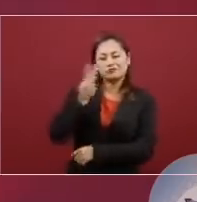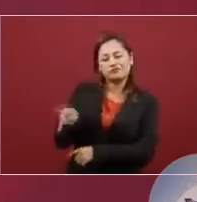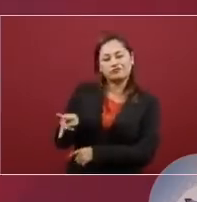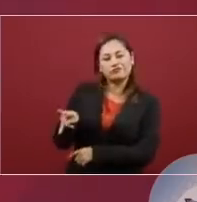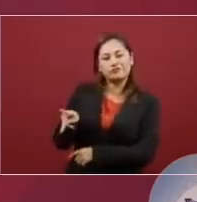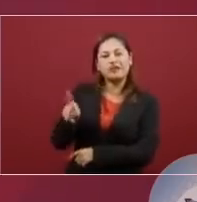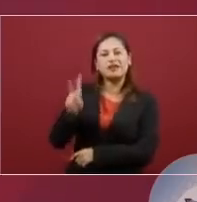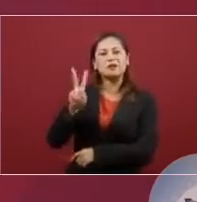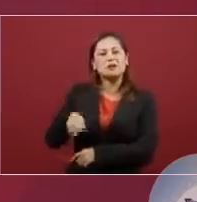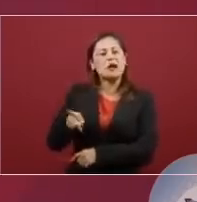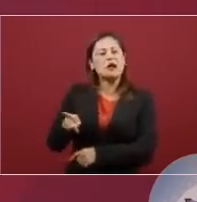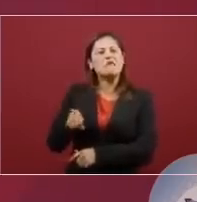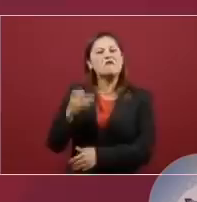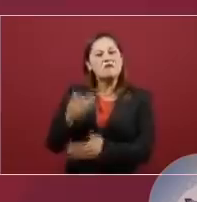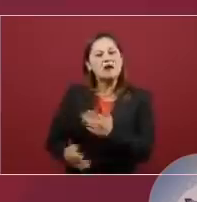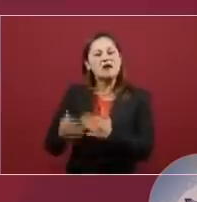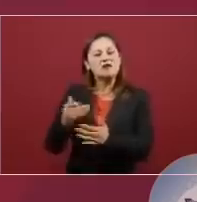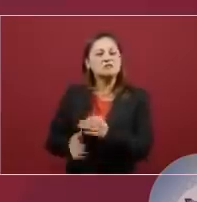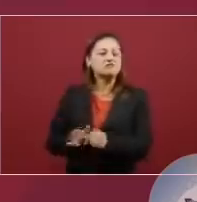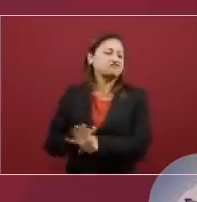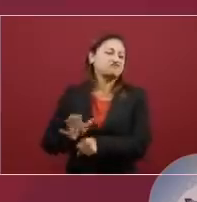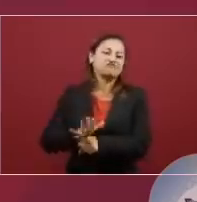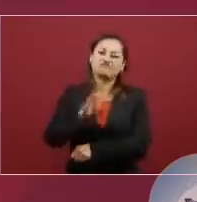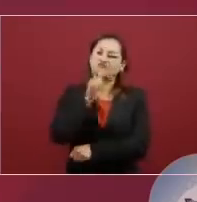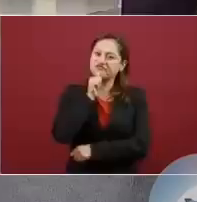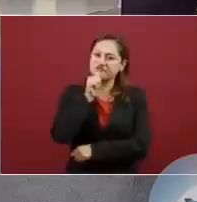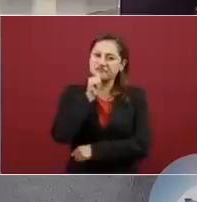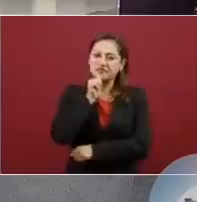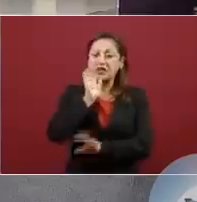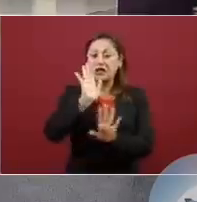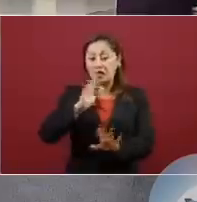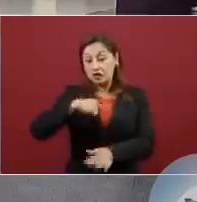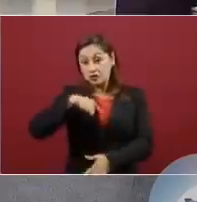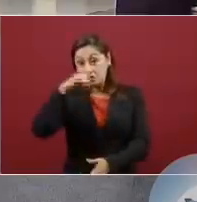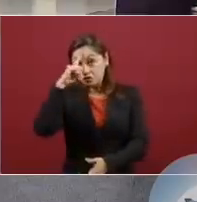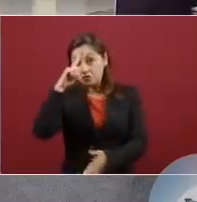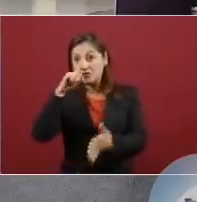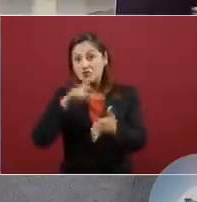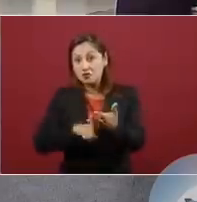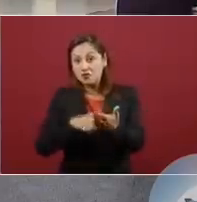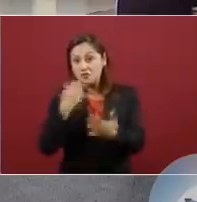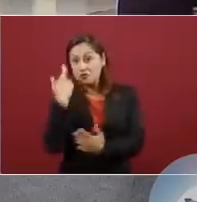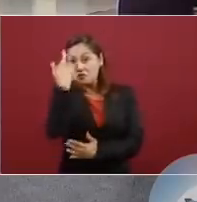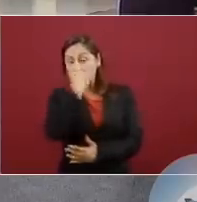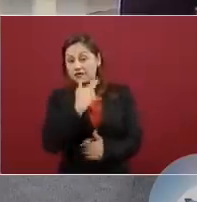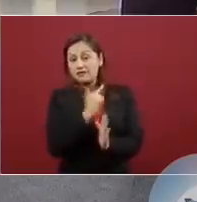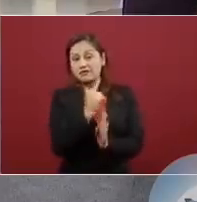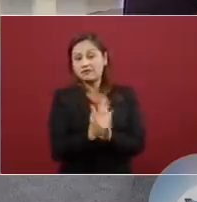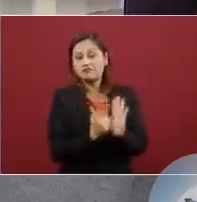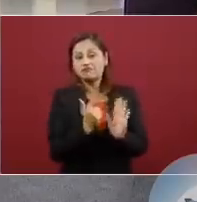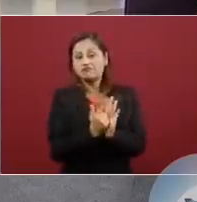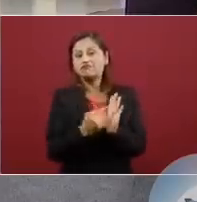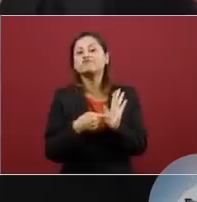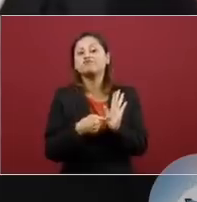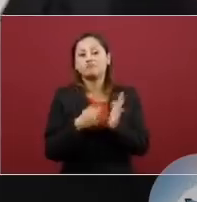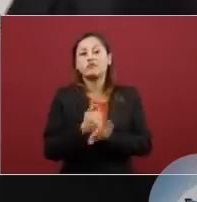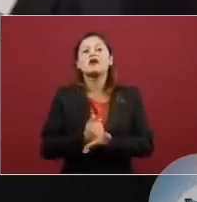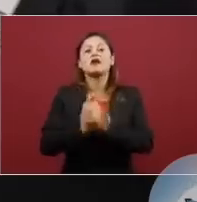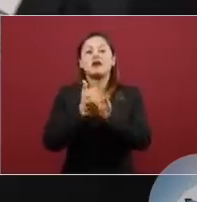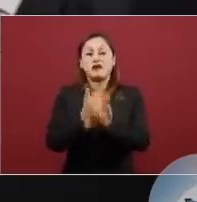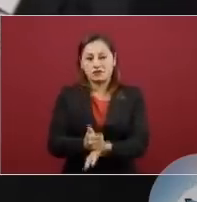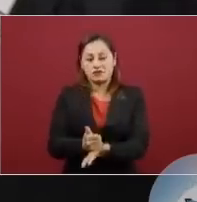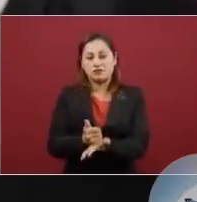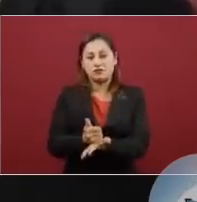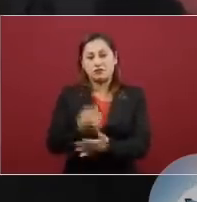Sí creo que es necesario hacer una revisión de la ley en donde se fortalezcan los instrumentos que permitan que el Estado intervenga